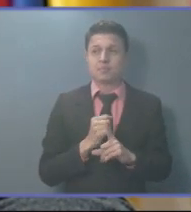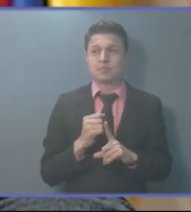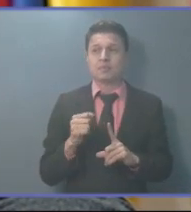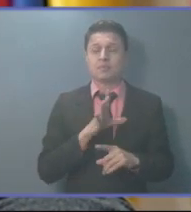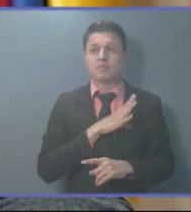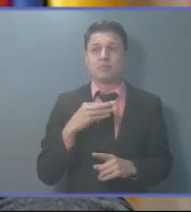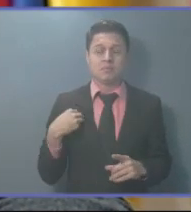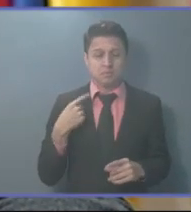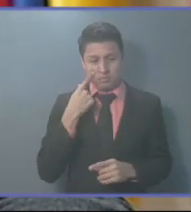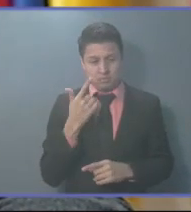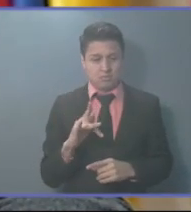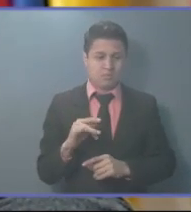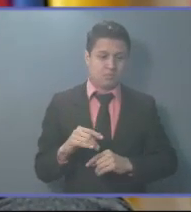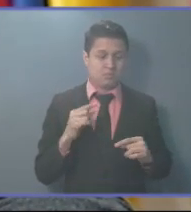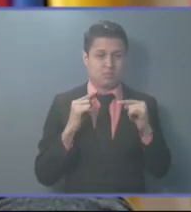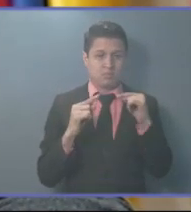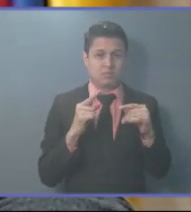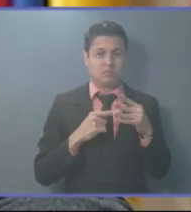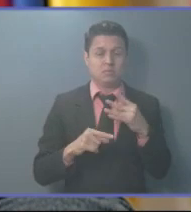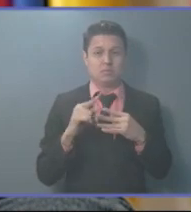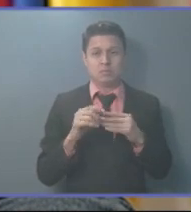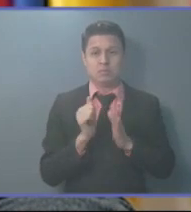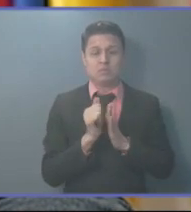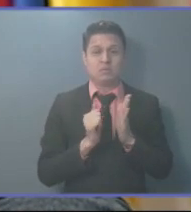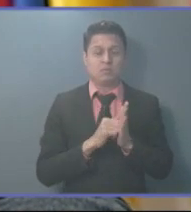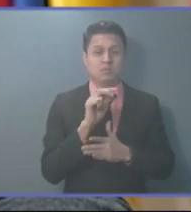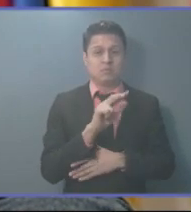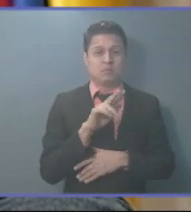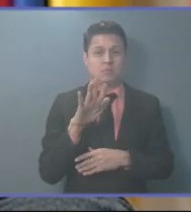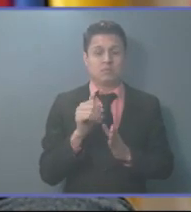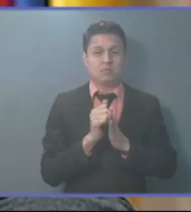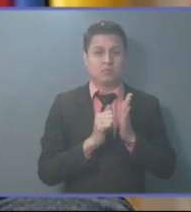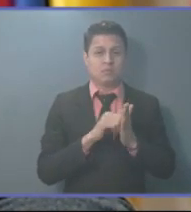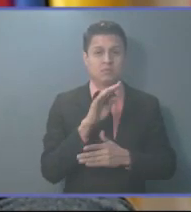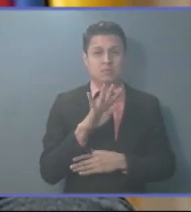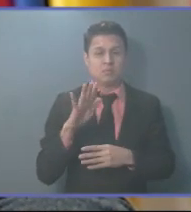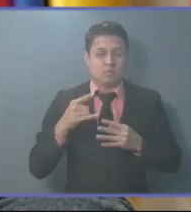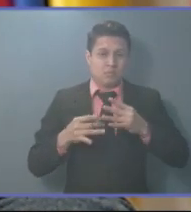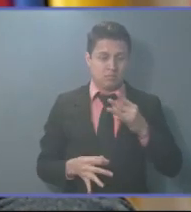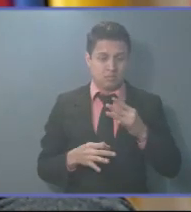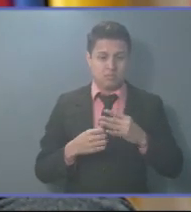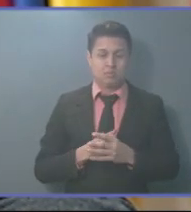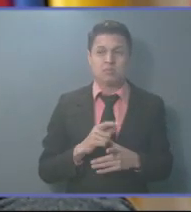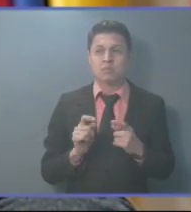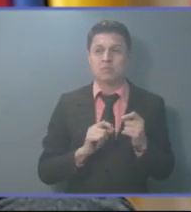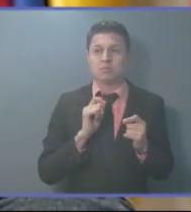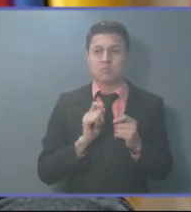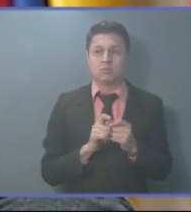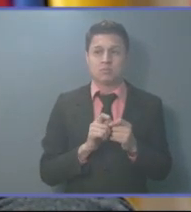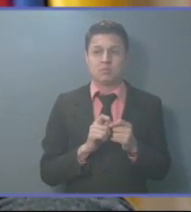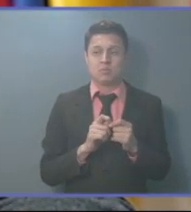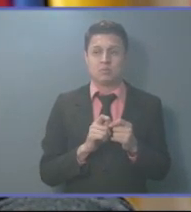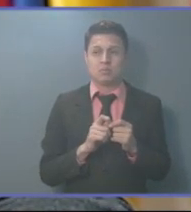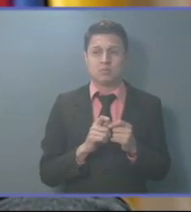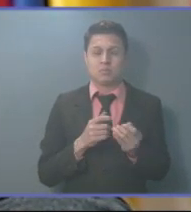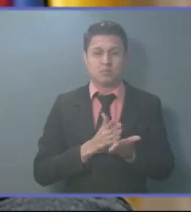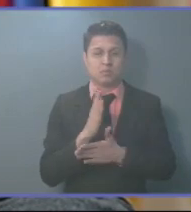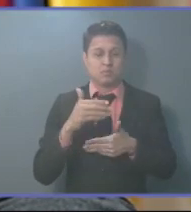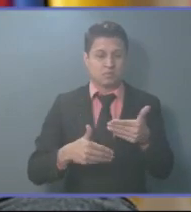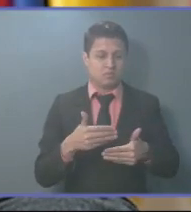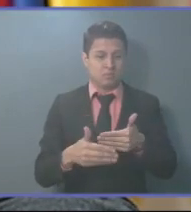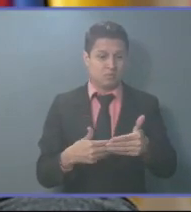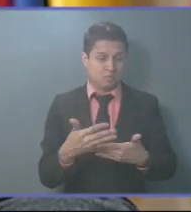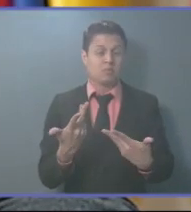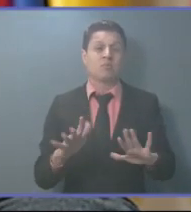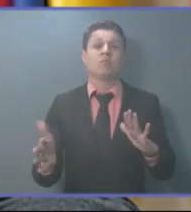intrafamiliar y las facultades previstas en los artículos 35 y 45 en la ley penitenciaria así como los procesos a